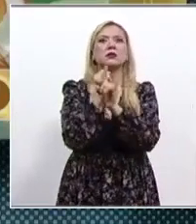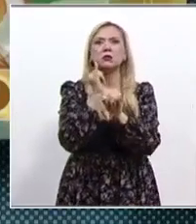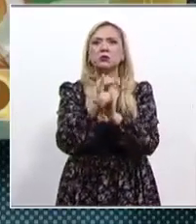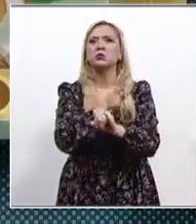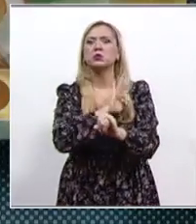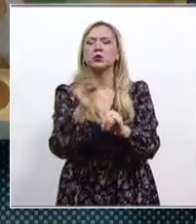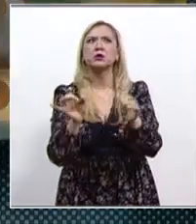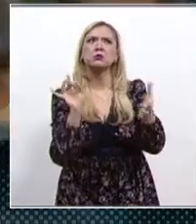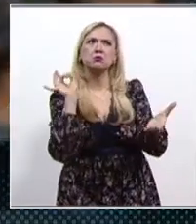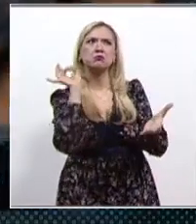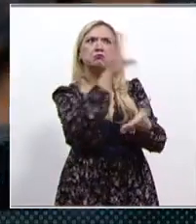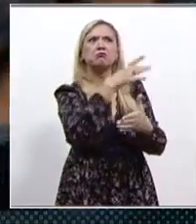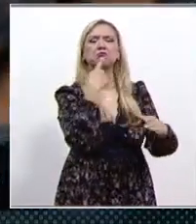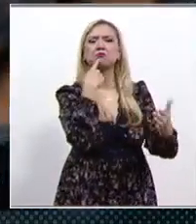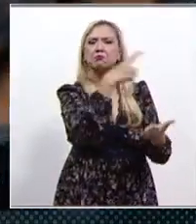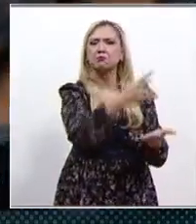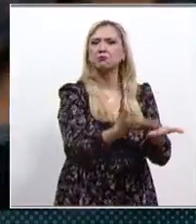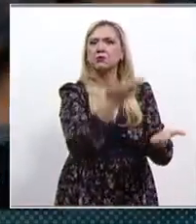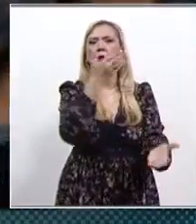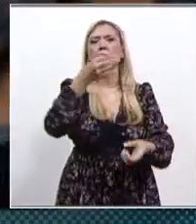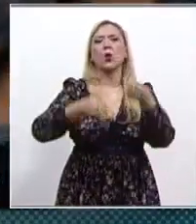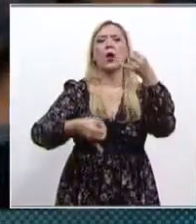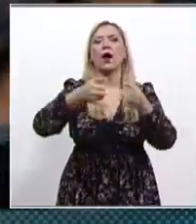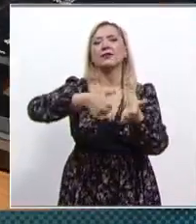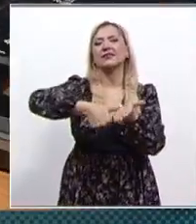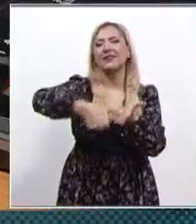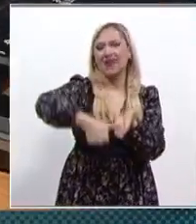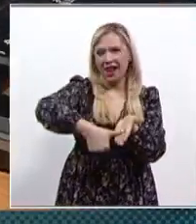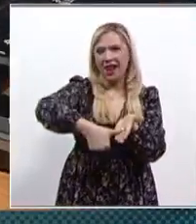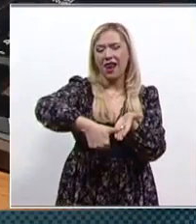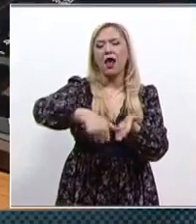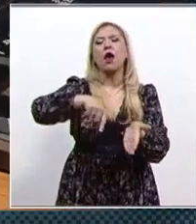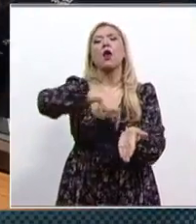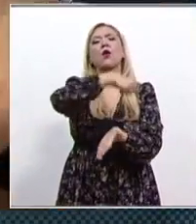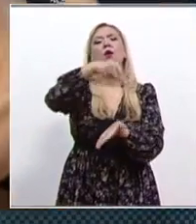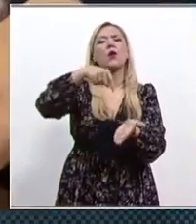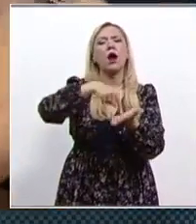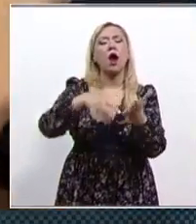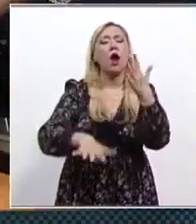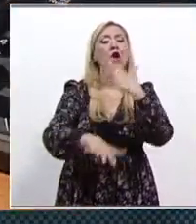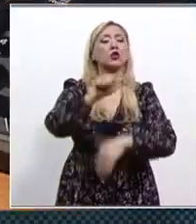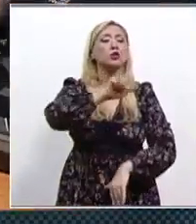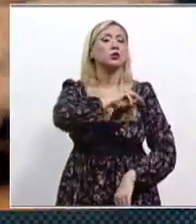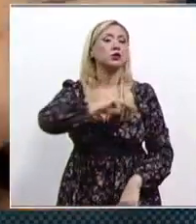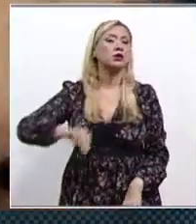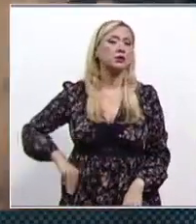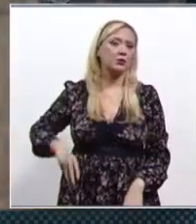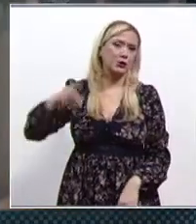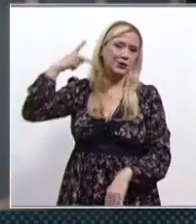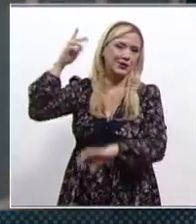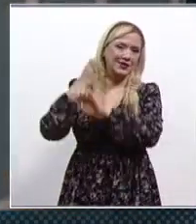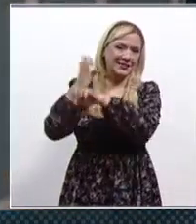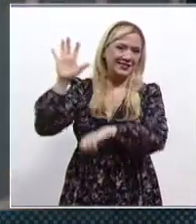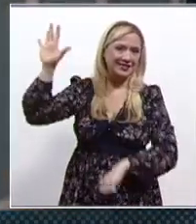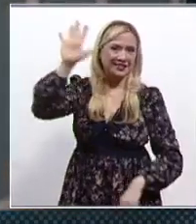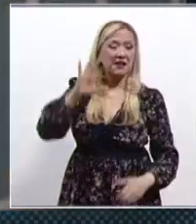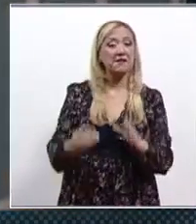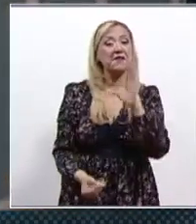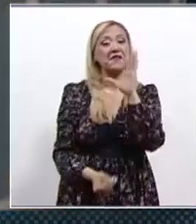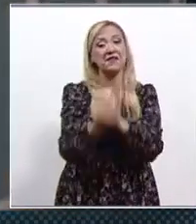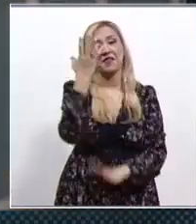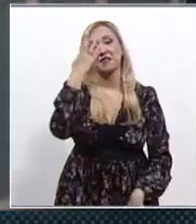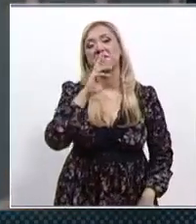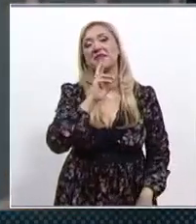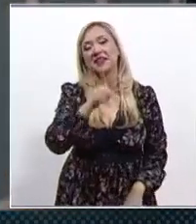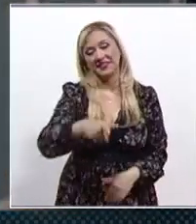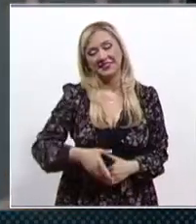vía electrónica en los juzgados civiles de partido ubicado en 11 municipios de la entidad. Para el canal del Poder Judicial